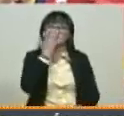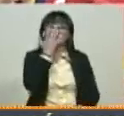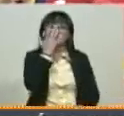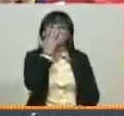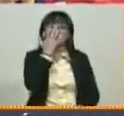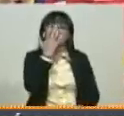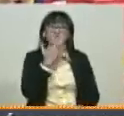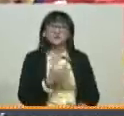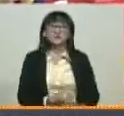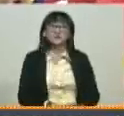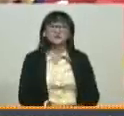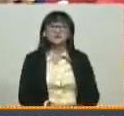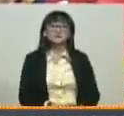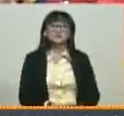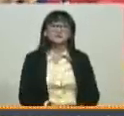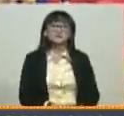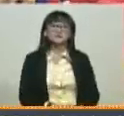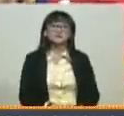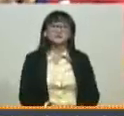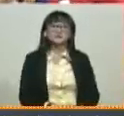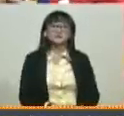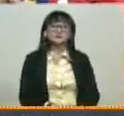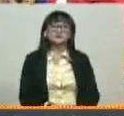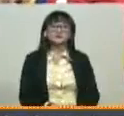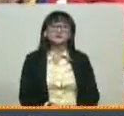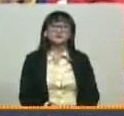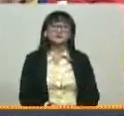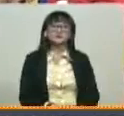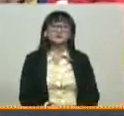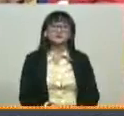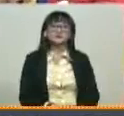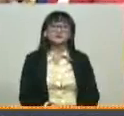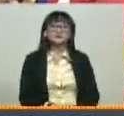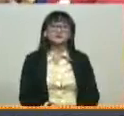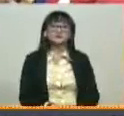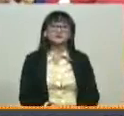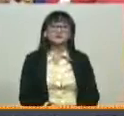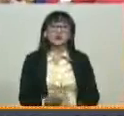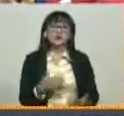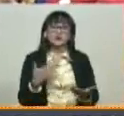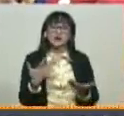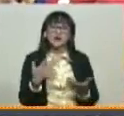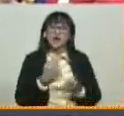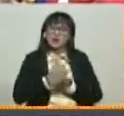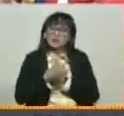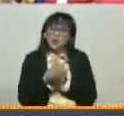Hemos estado enfrentando con mucho amor por el pueblo.